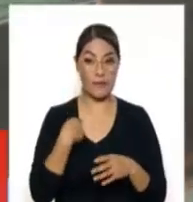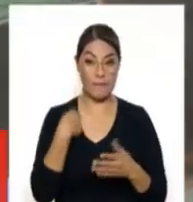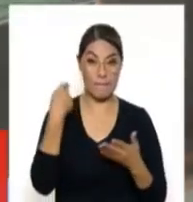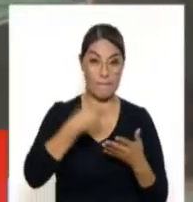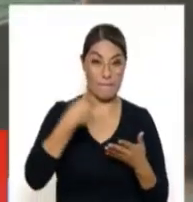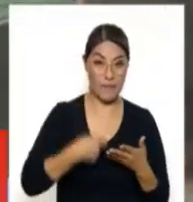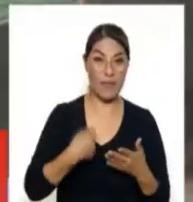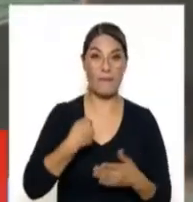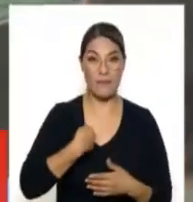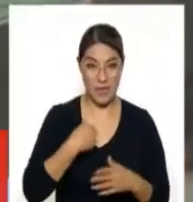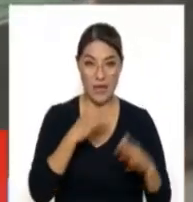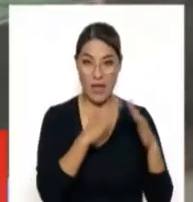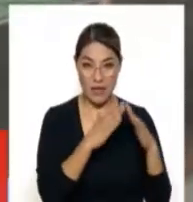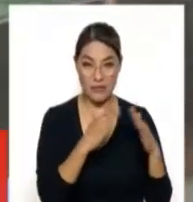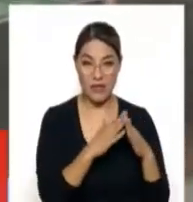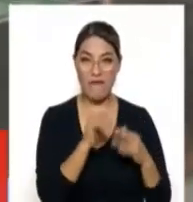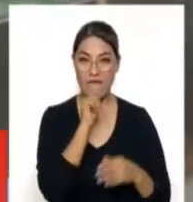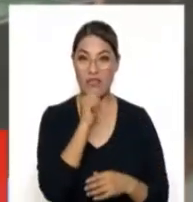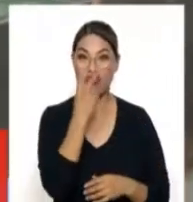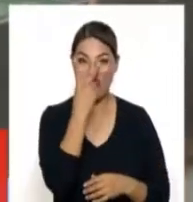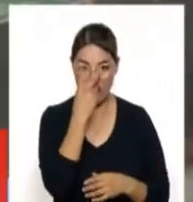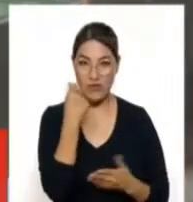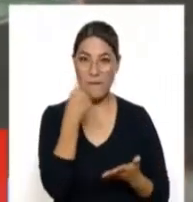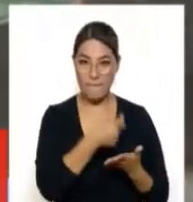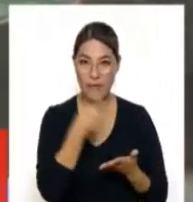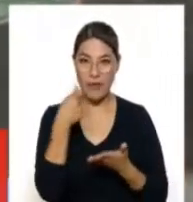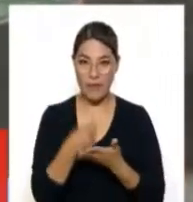de mi casa